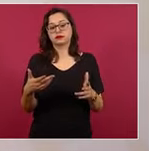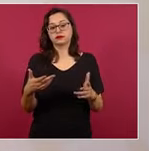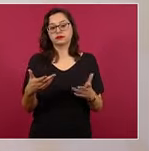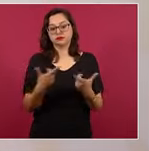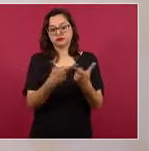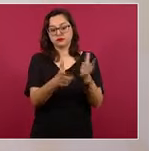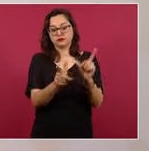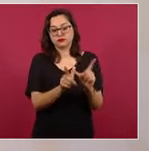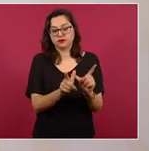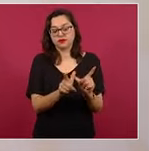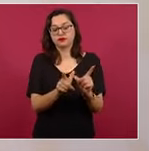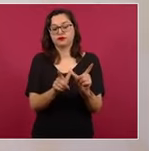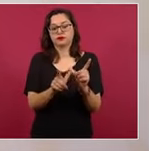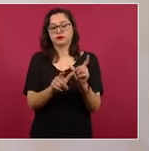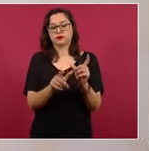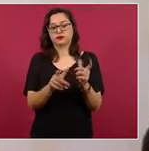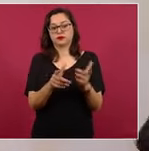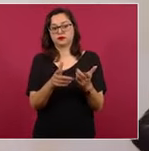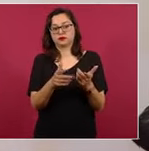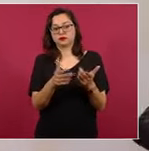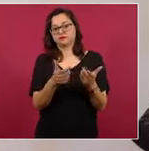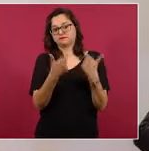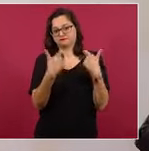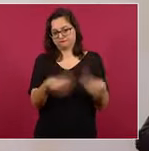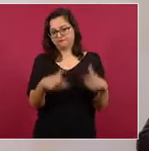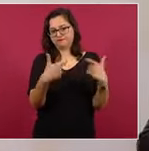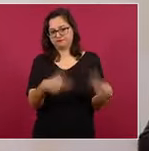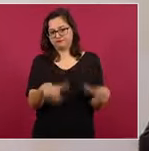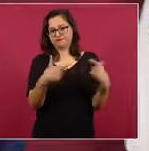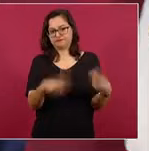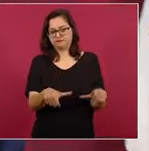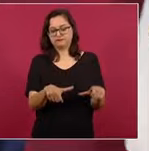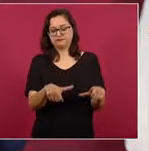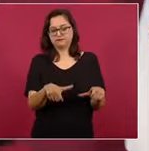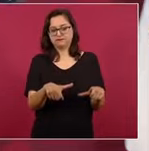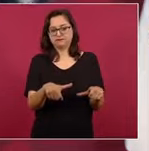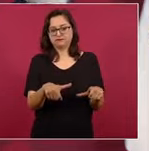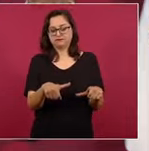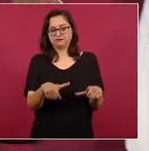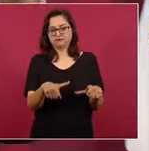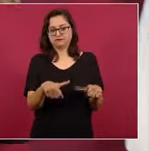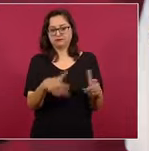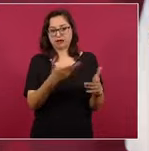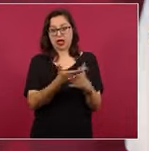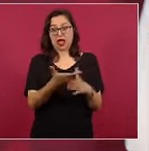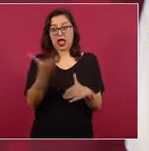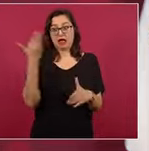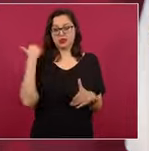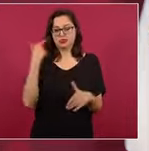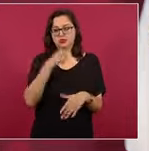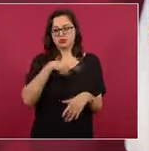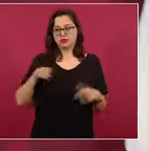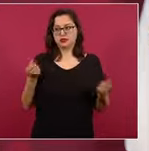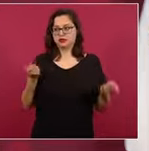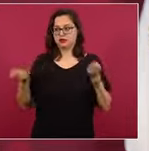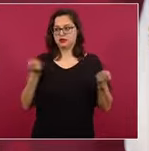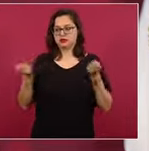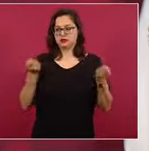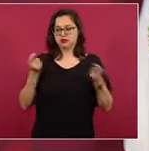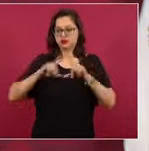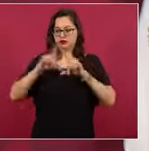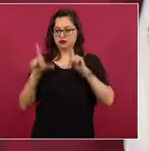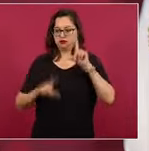los grupos de poder económico que eran los dueños, o se